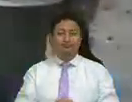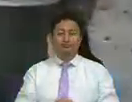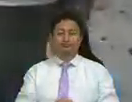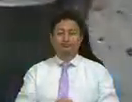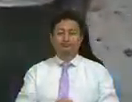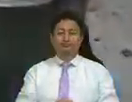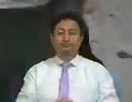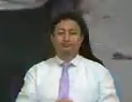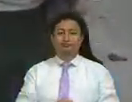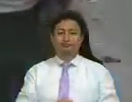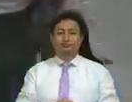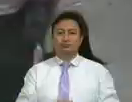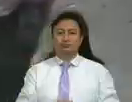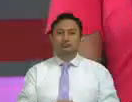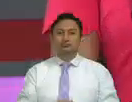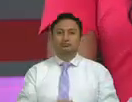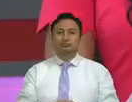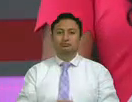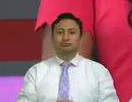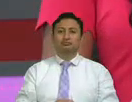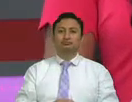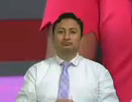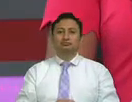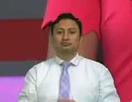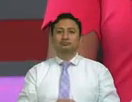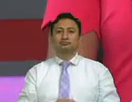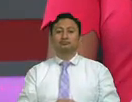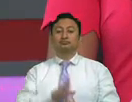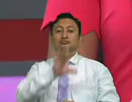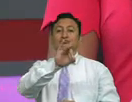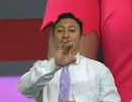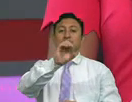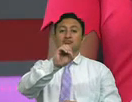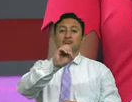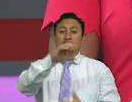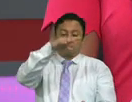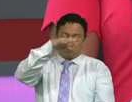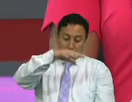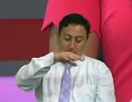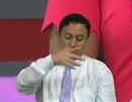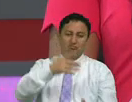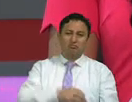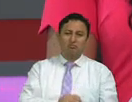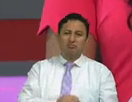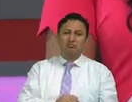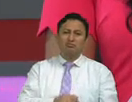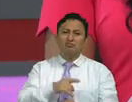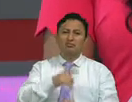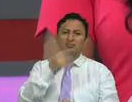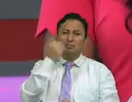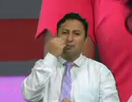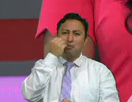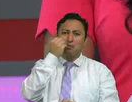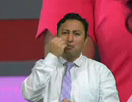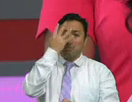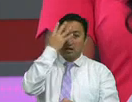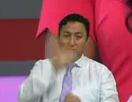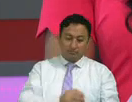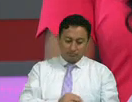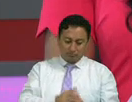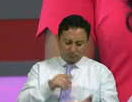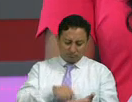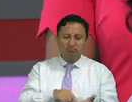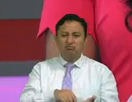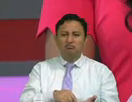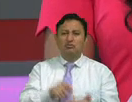informó y bancas amén más de 80 funditas que contenían una sustancia blanquecina fueron encontradas